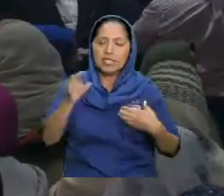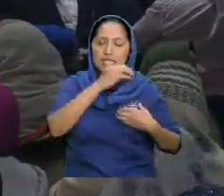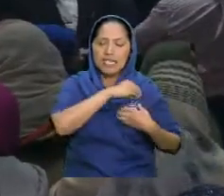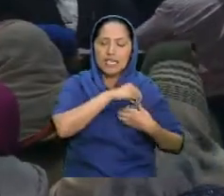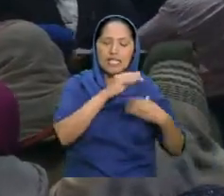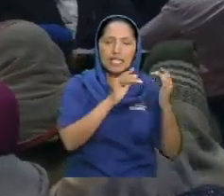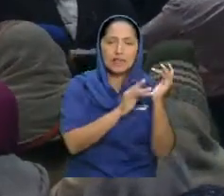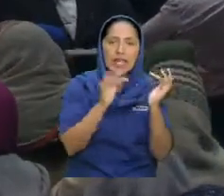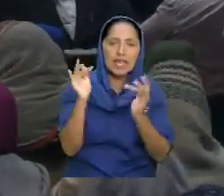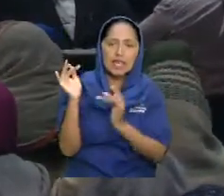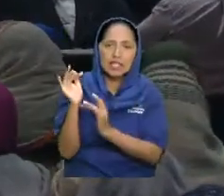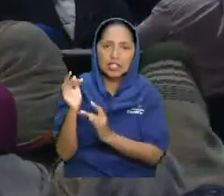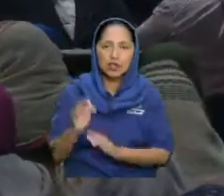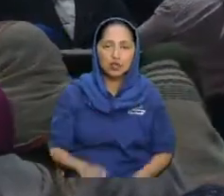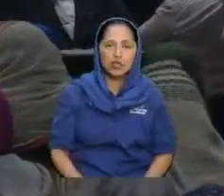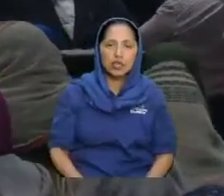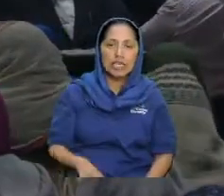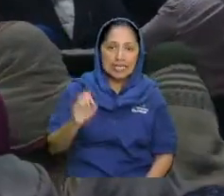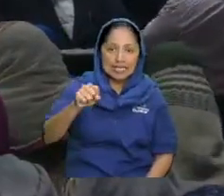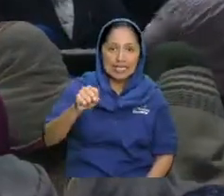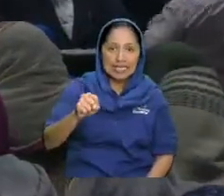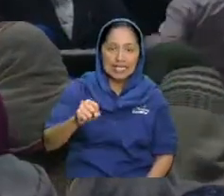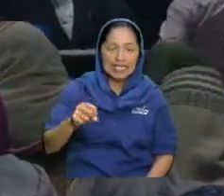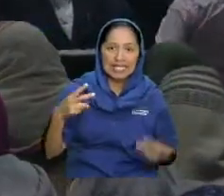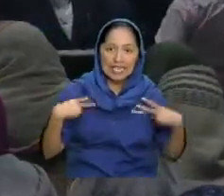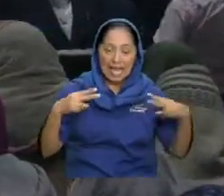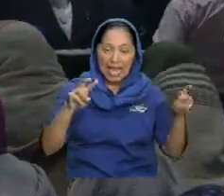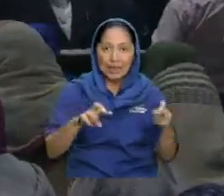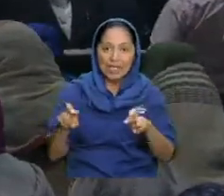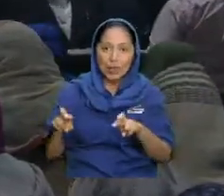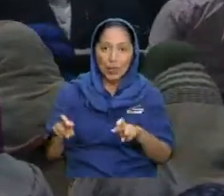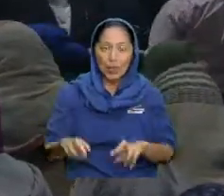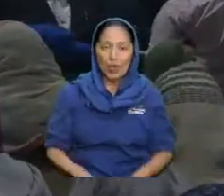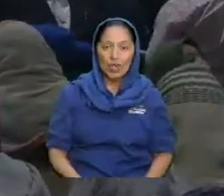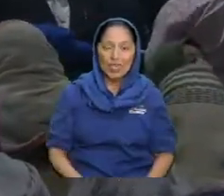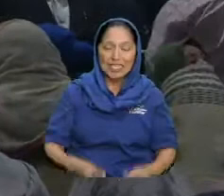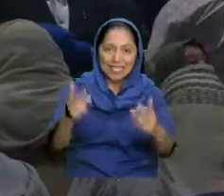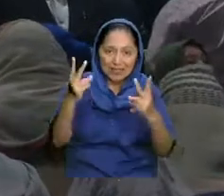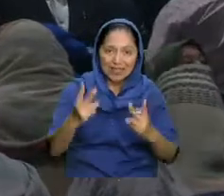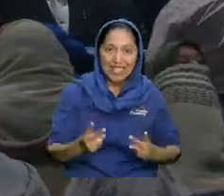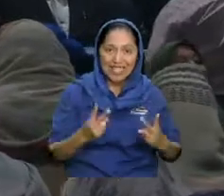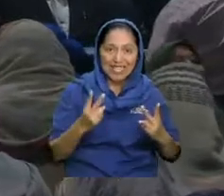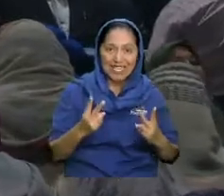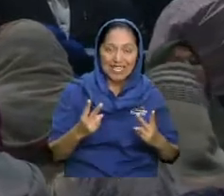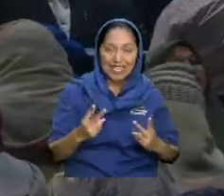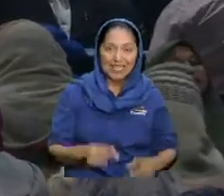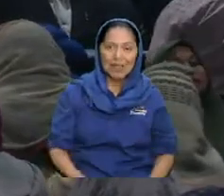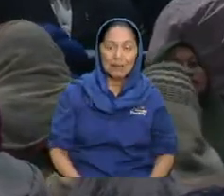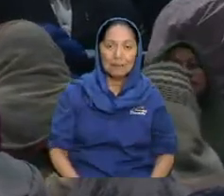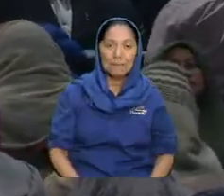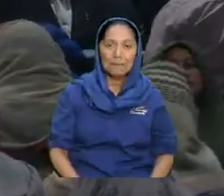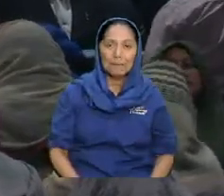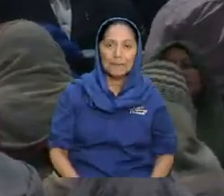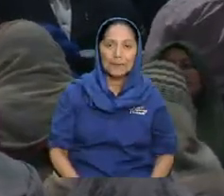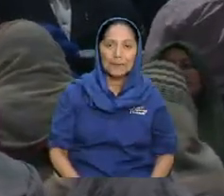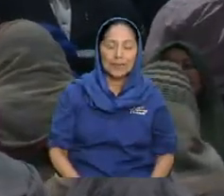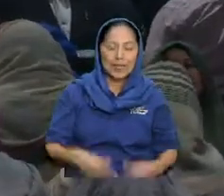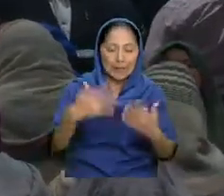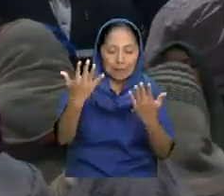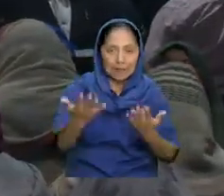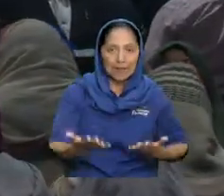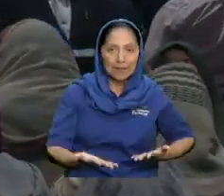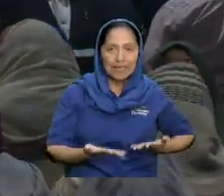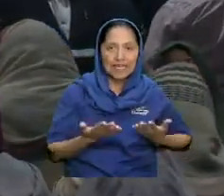hermanita. Me ayudan, por favor. Si hay alguien más que quiere aceptar a Cristo, véngase, así como con